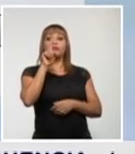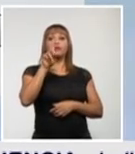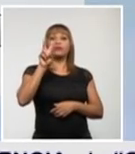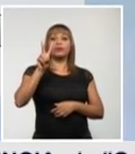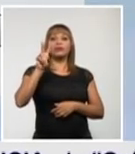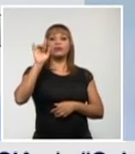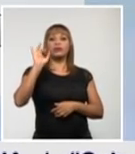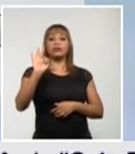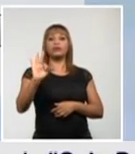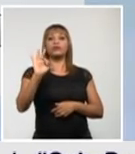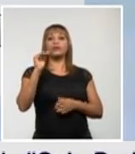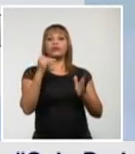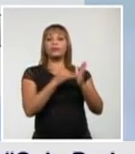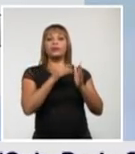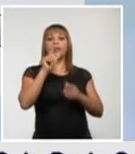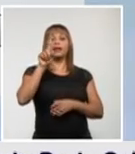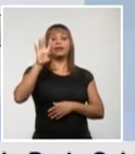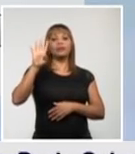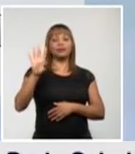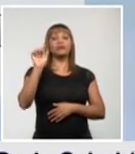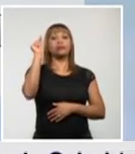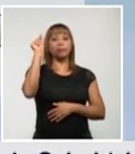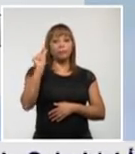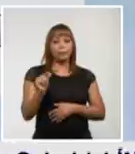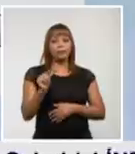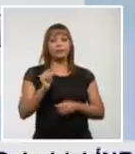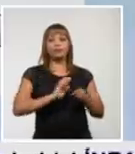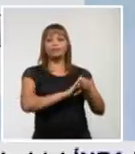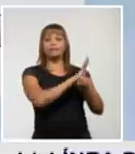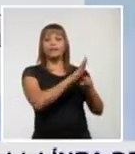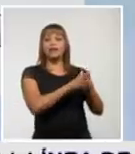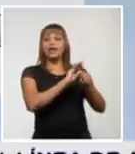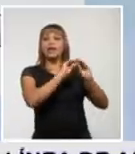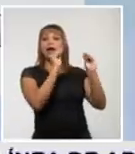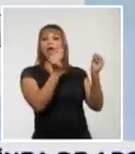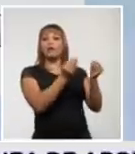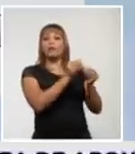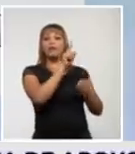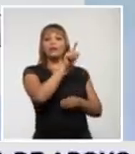128.014 personas con la enfermedad y ya acumula